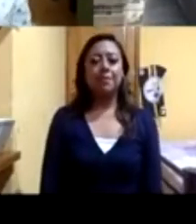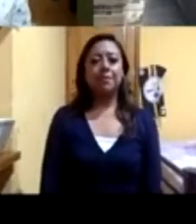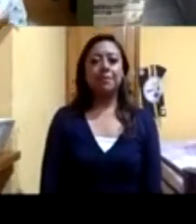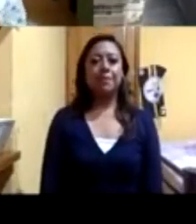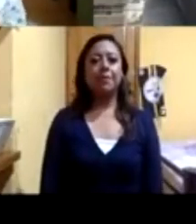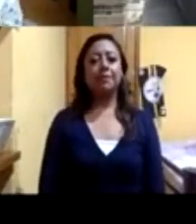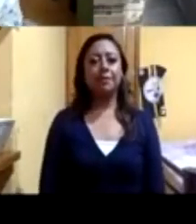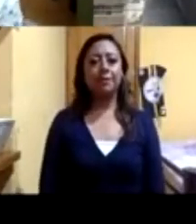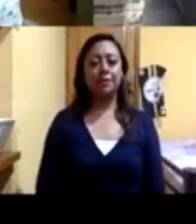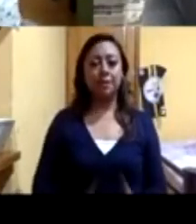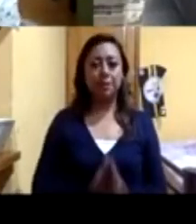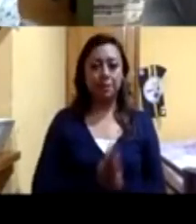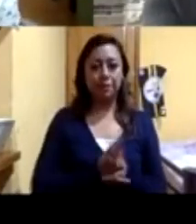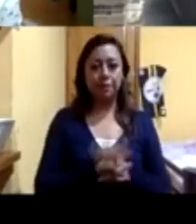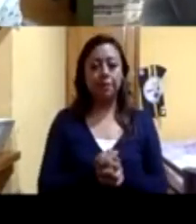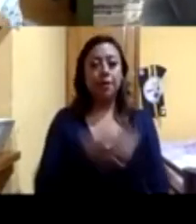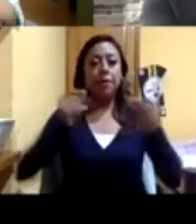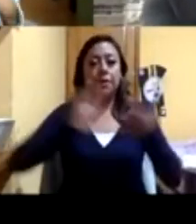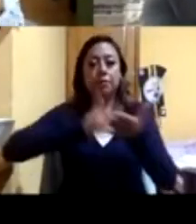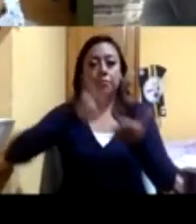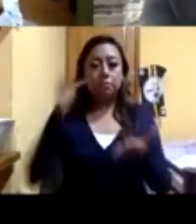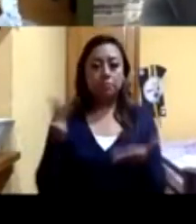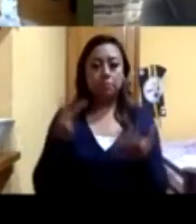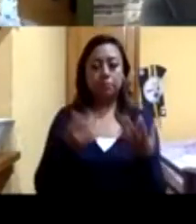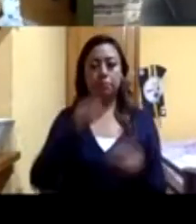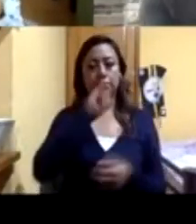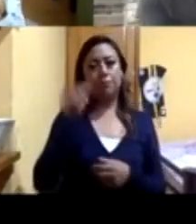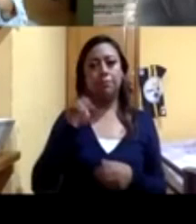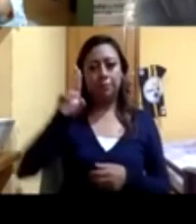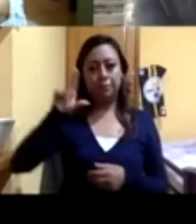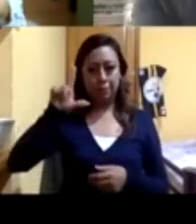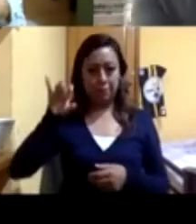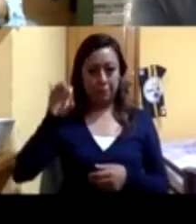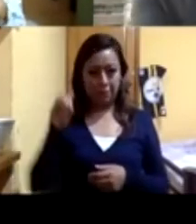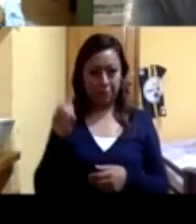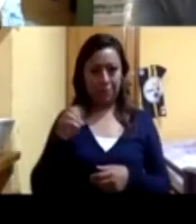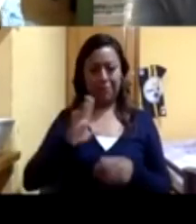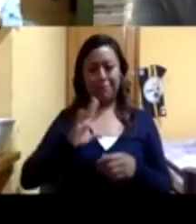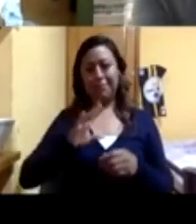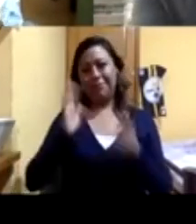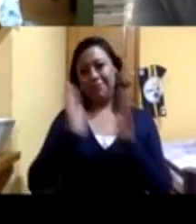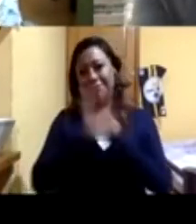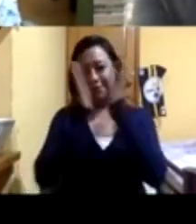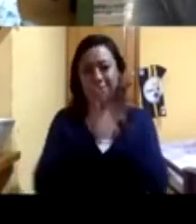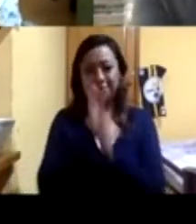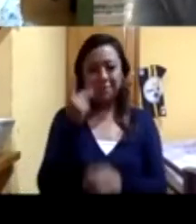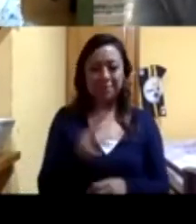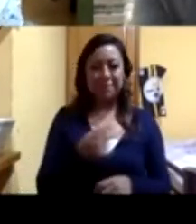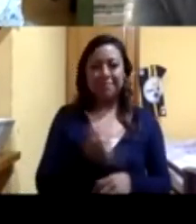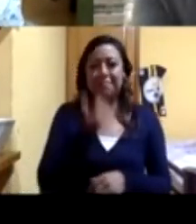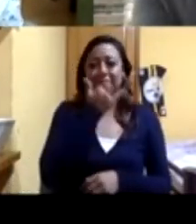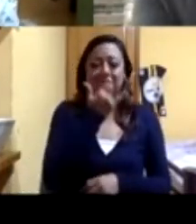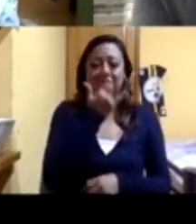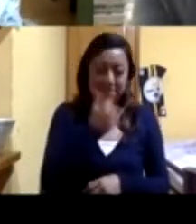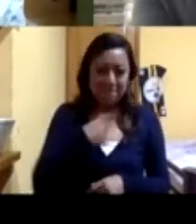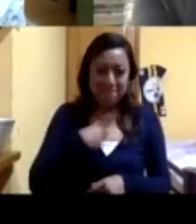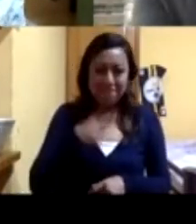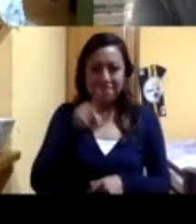Muchas gracias, Julio, por tu participación y una disculpa que te comí en el comentario de hace ratito. La verdad es